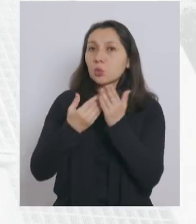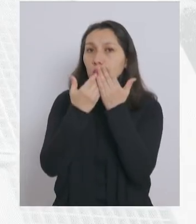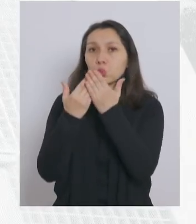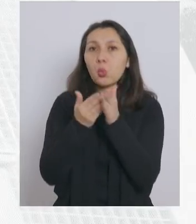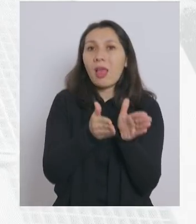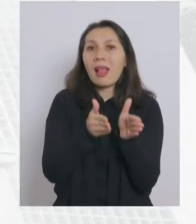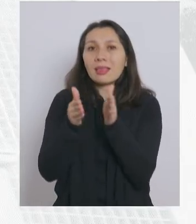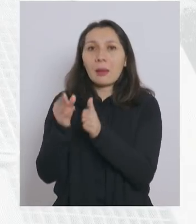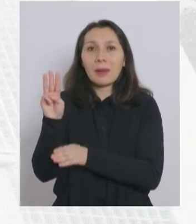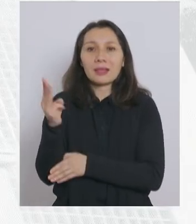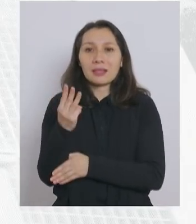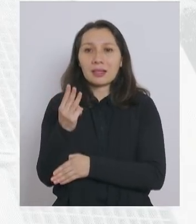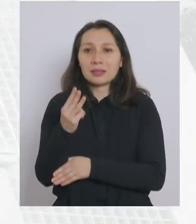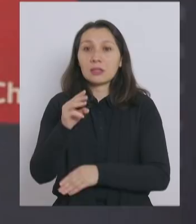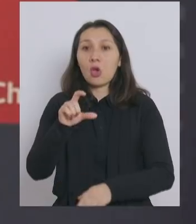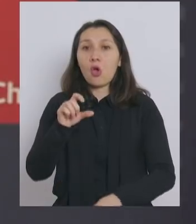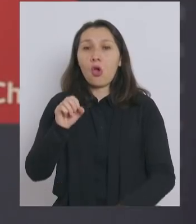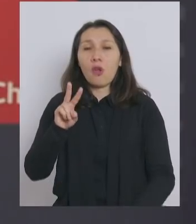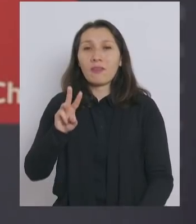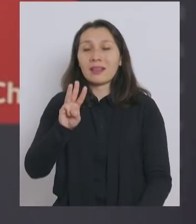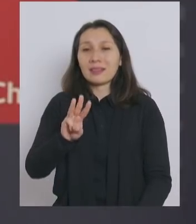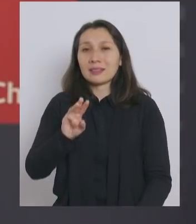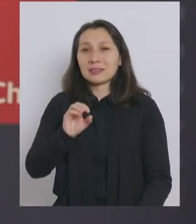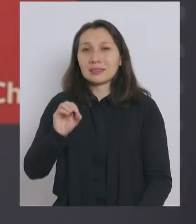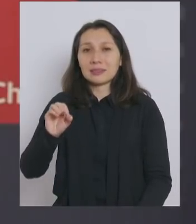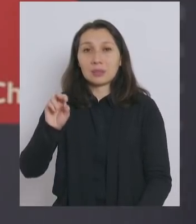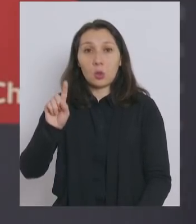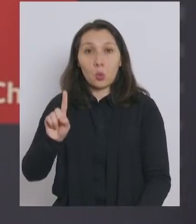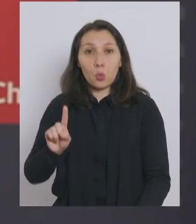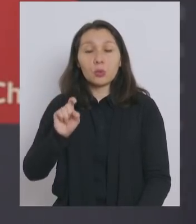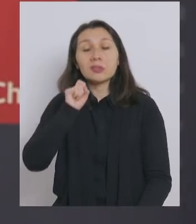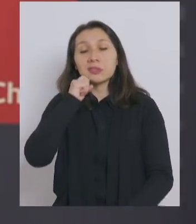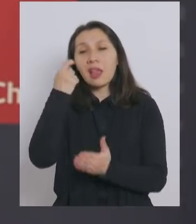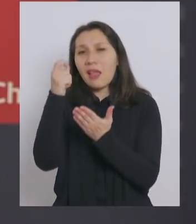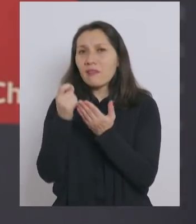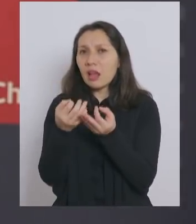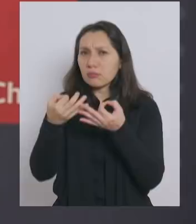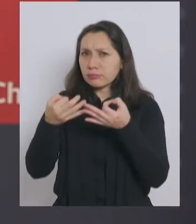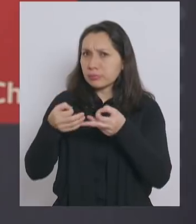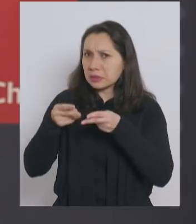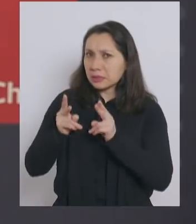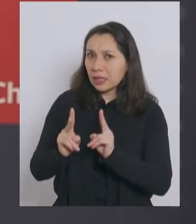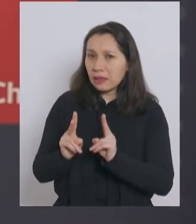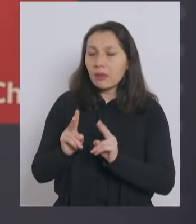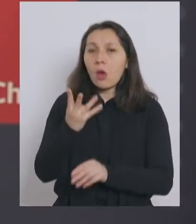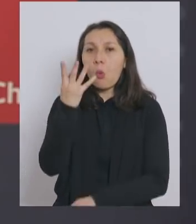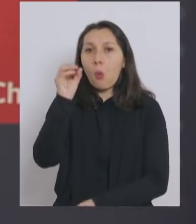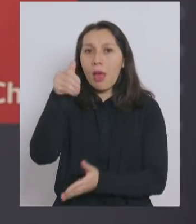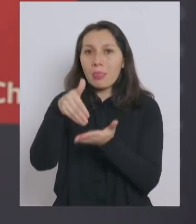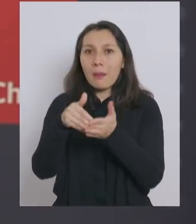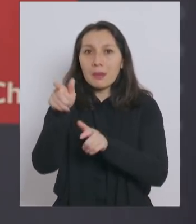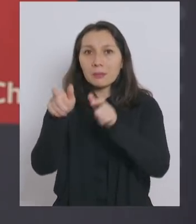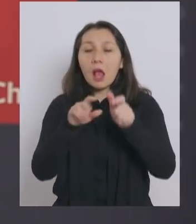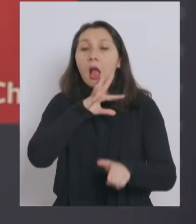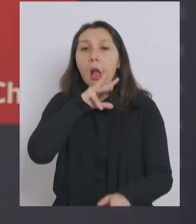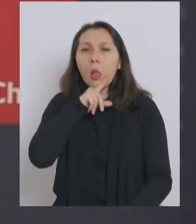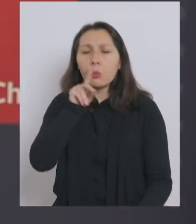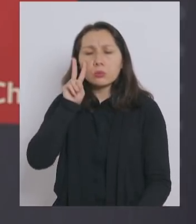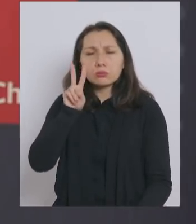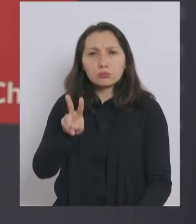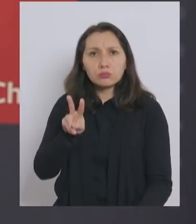3. Uno es el COV3001, que se evaluó eficacia y seguridad en 40.000 adultos, y es